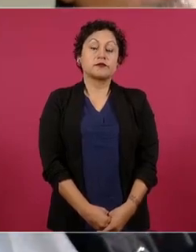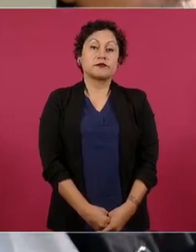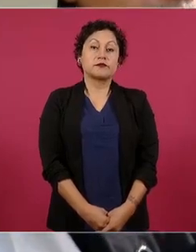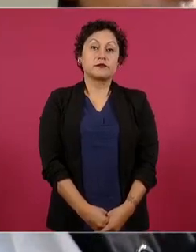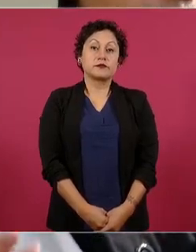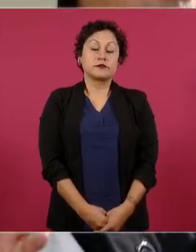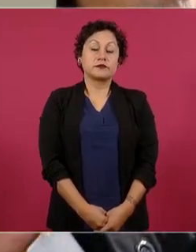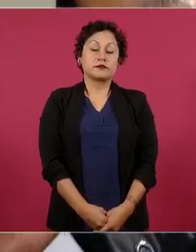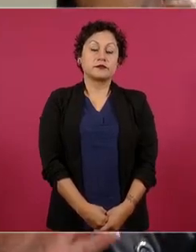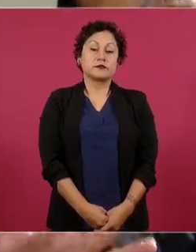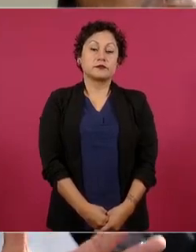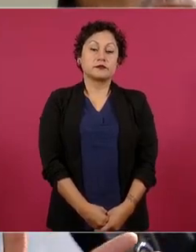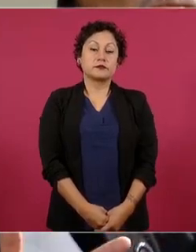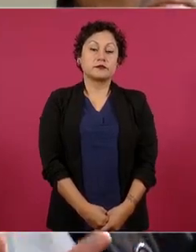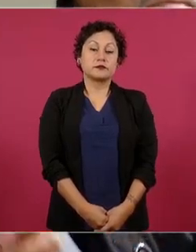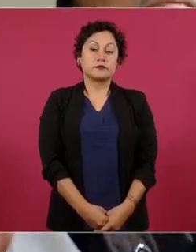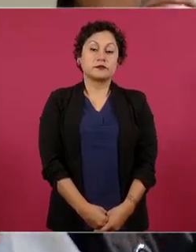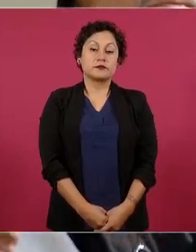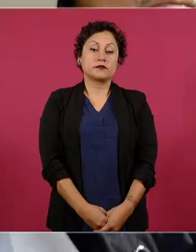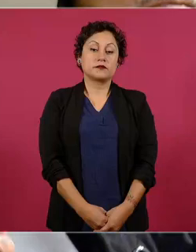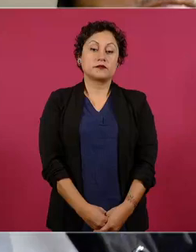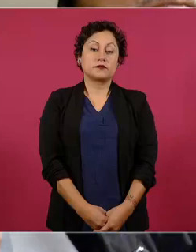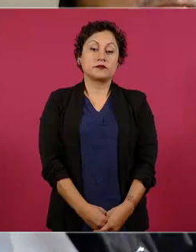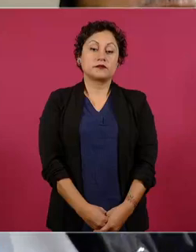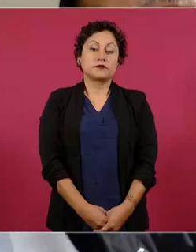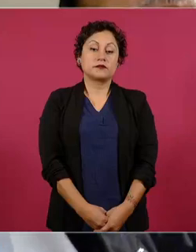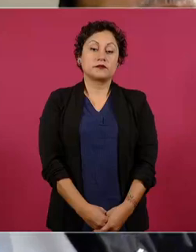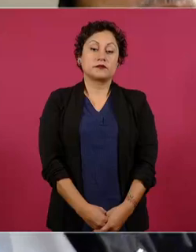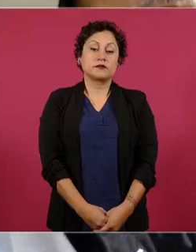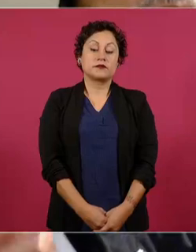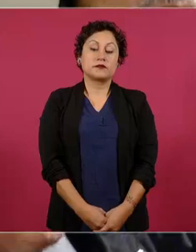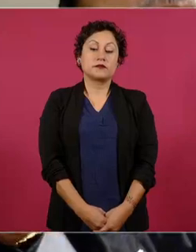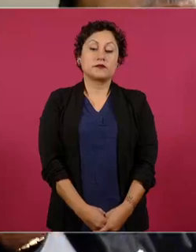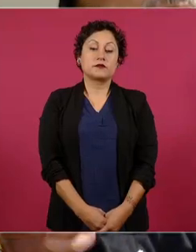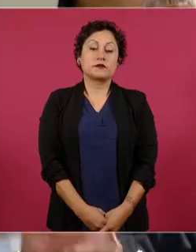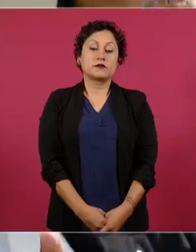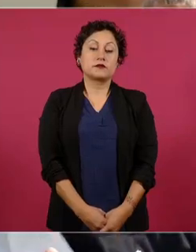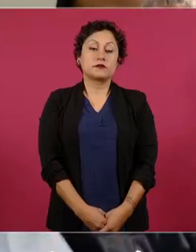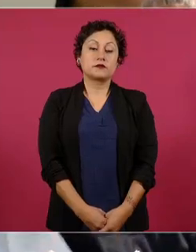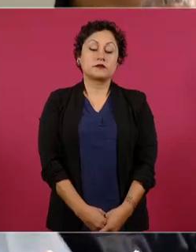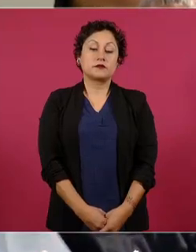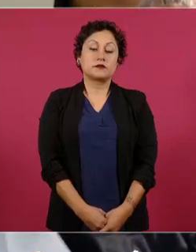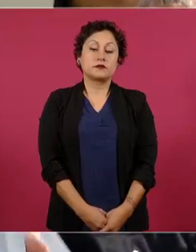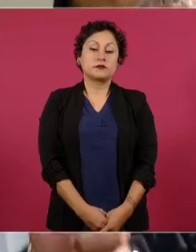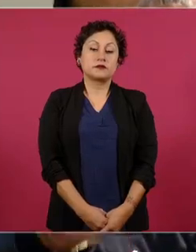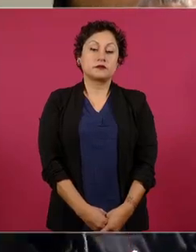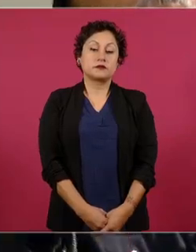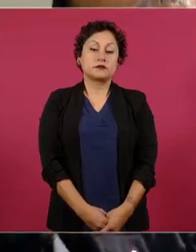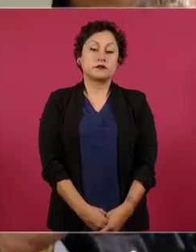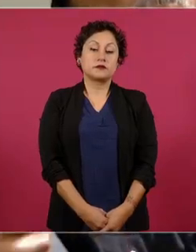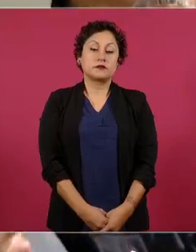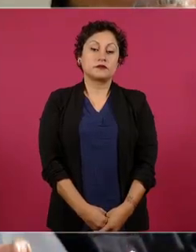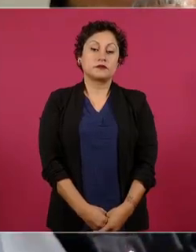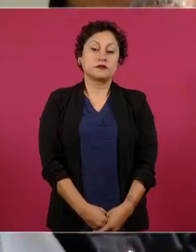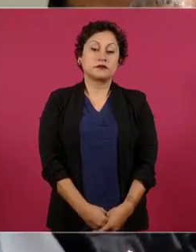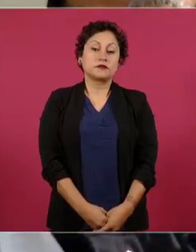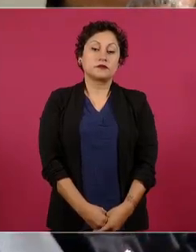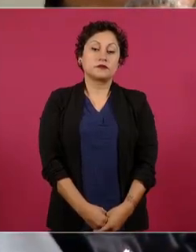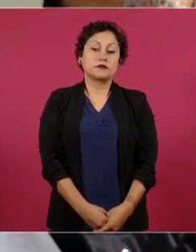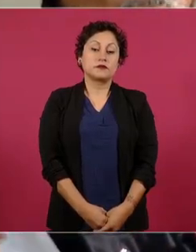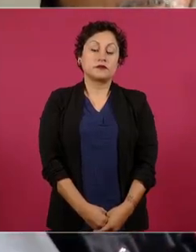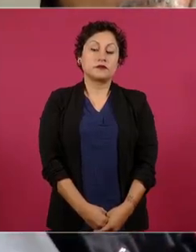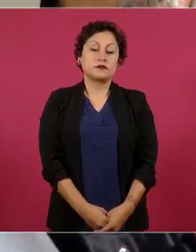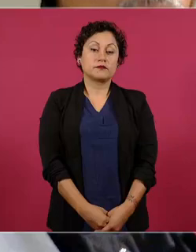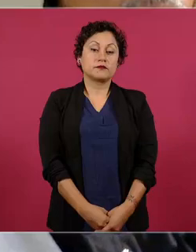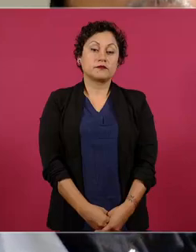cuando el enfrentamiento comenzó a las 3 de la tarde. No fue en un solo punto, fue en Soledad de Graciano Sánchez, fue en la capital